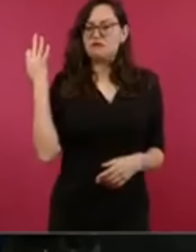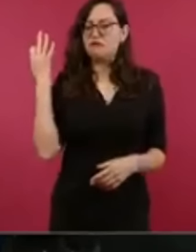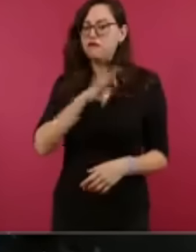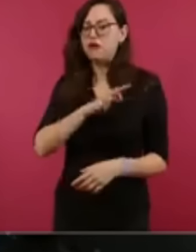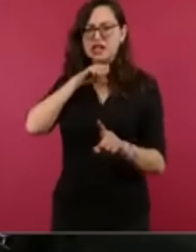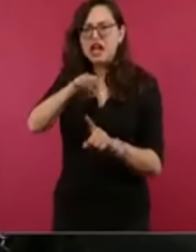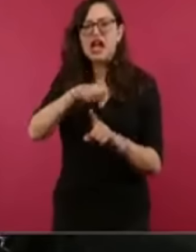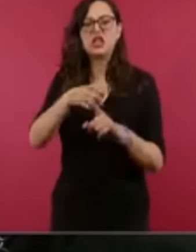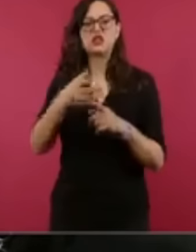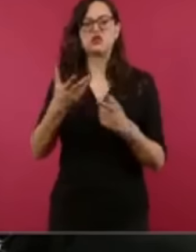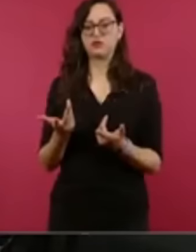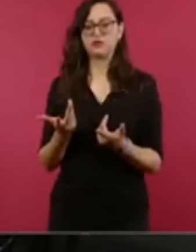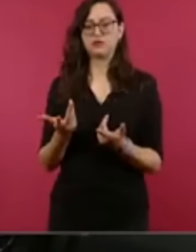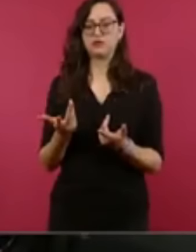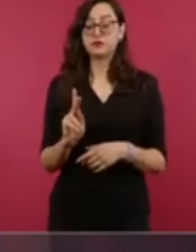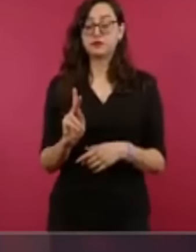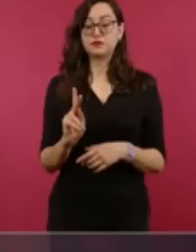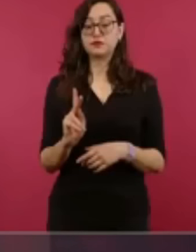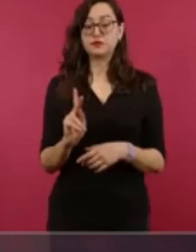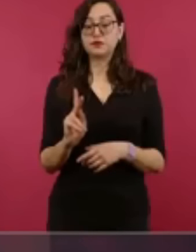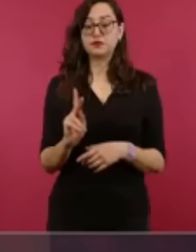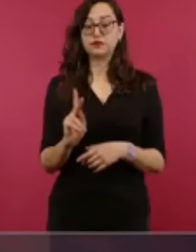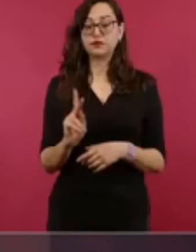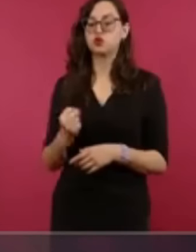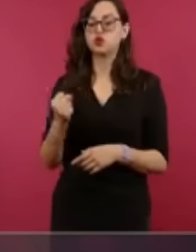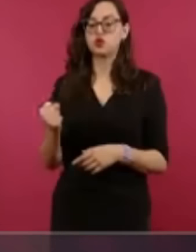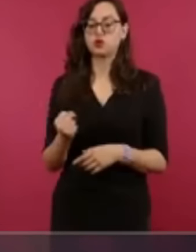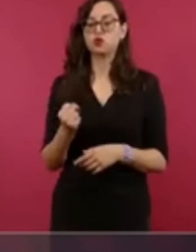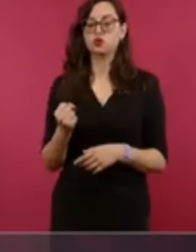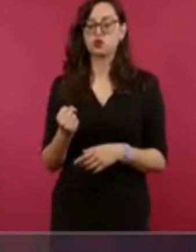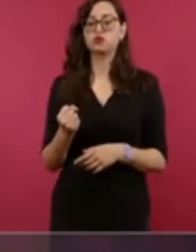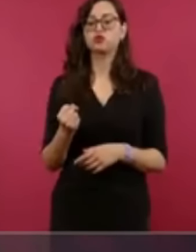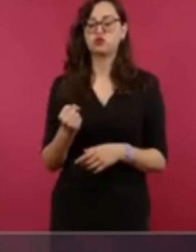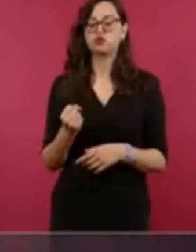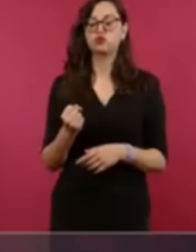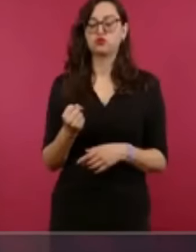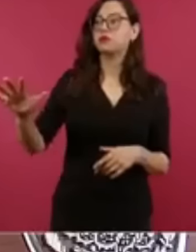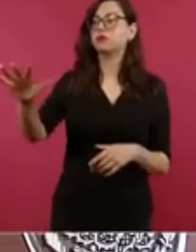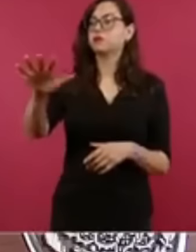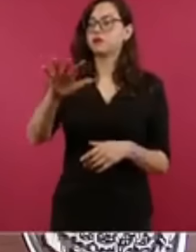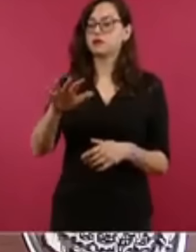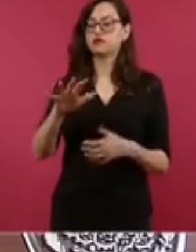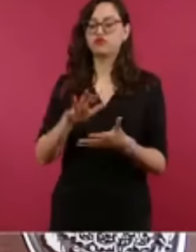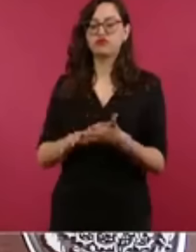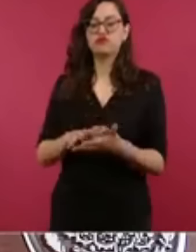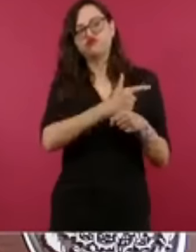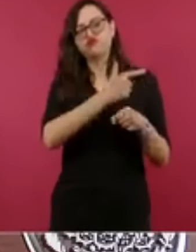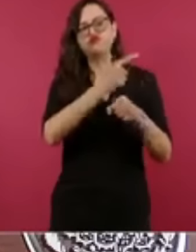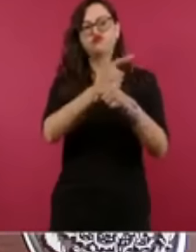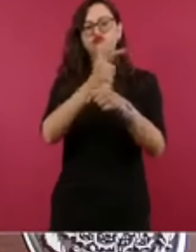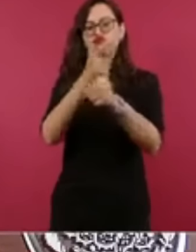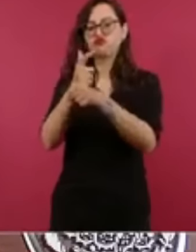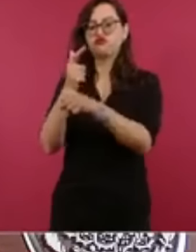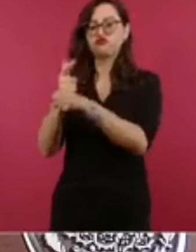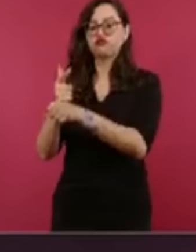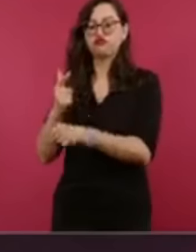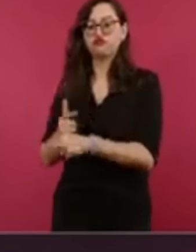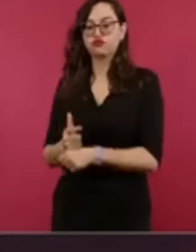para el engaño. Nada más que afortunadamente ya nuestro pueblo está muy consciente. Ese es